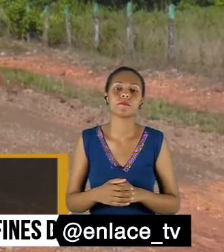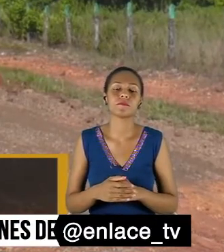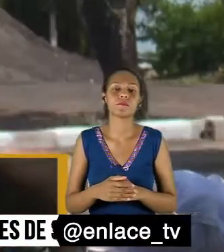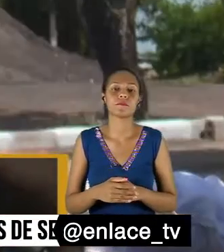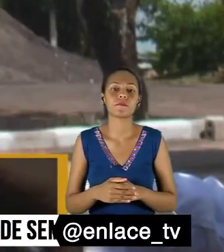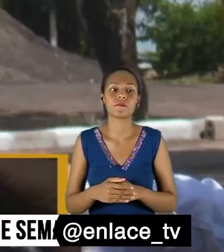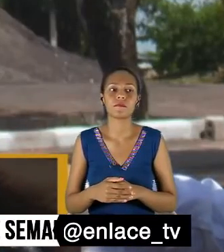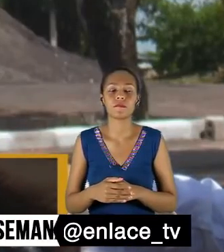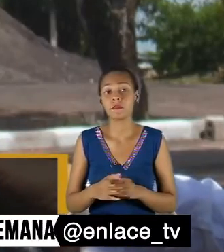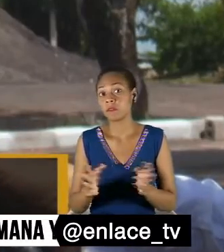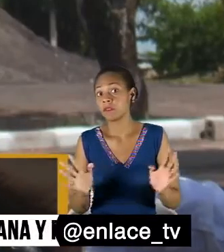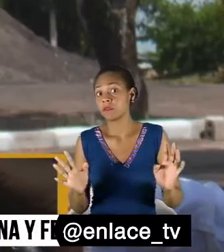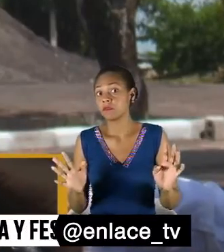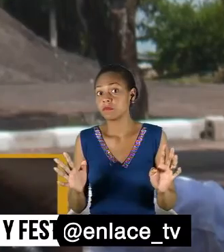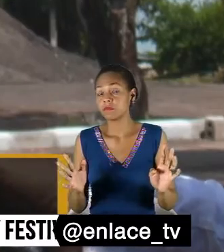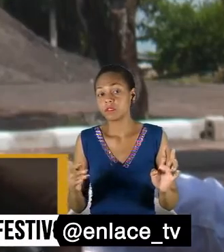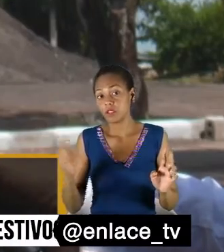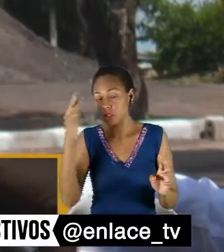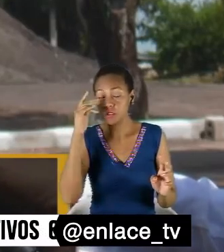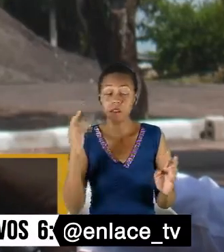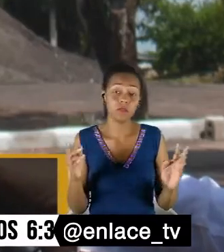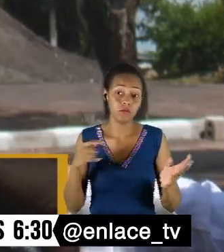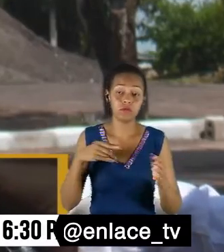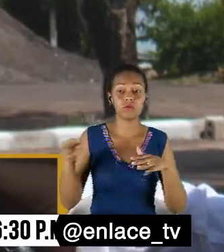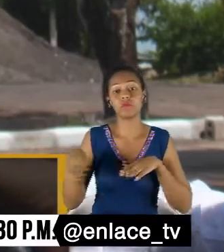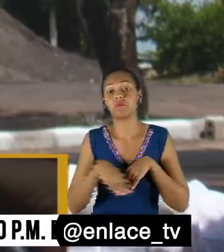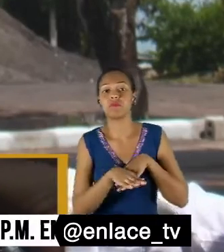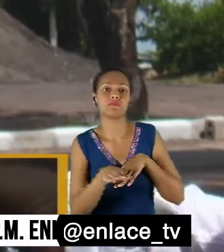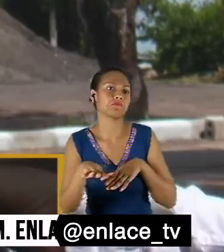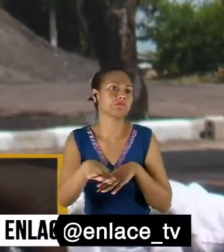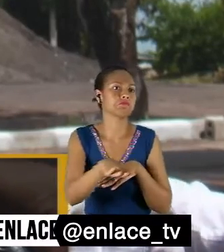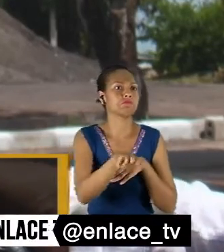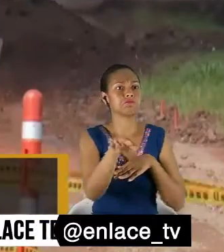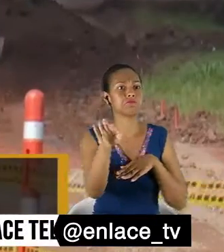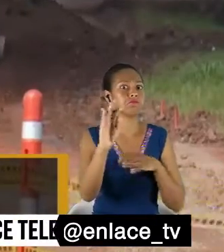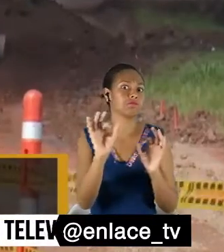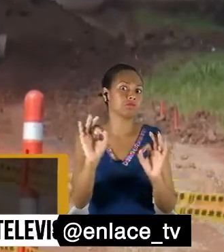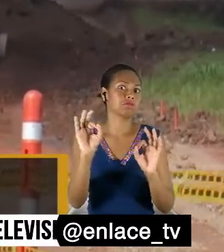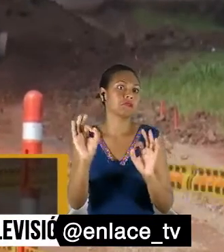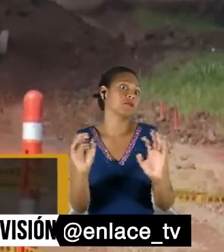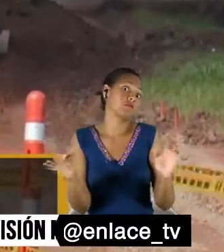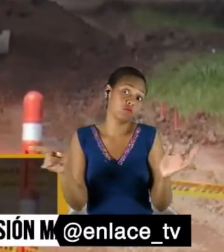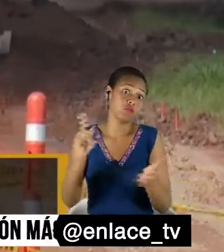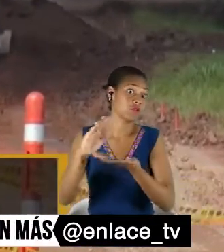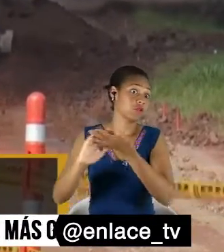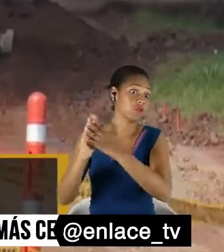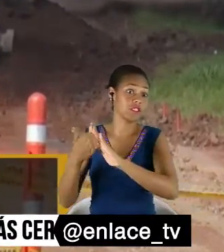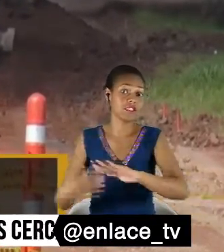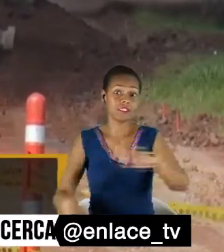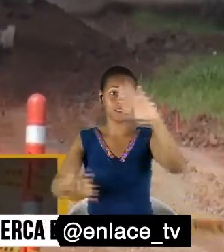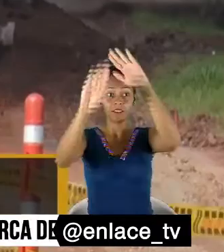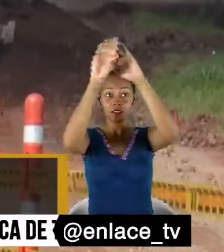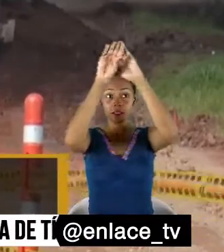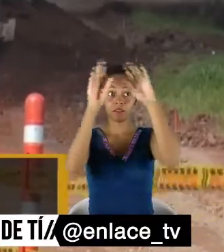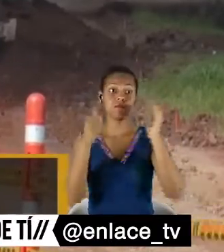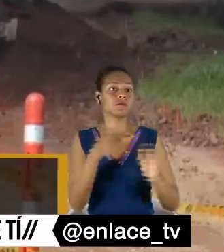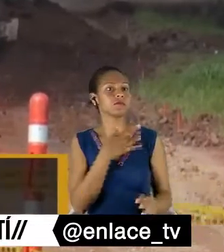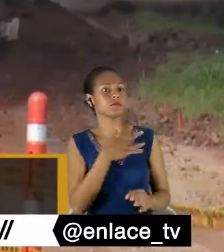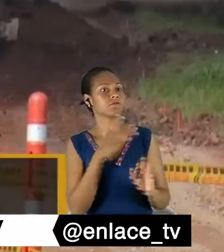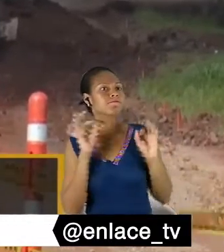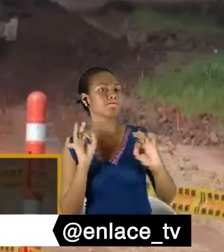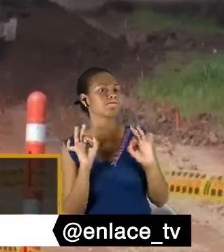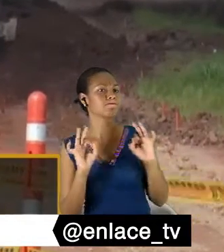¿No? Va a mejorar el tráfico, sobre todo para la comunidad del centro. Con estos trabajos se concluyen los iniciados por la gobernación de